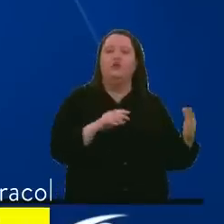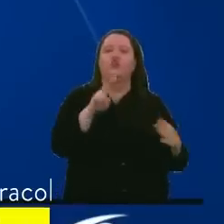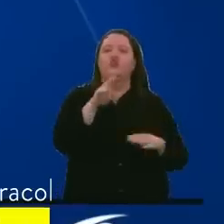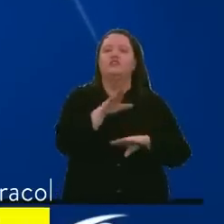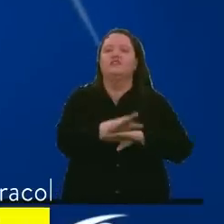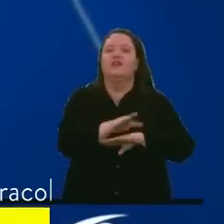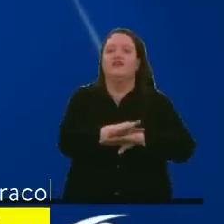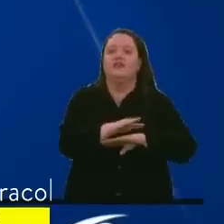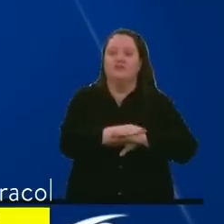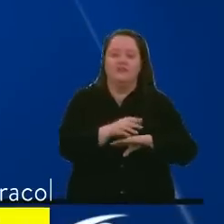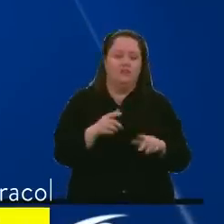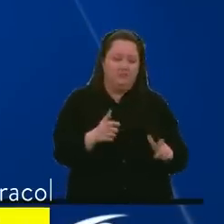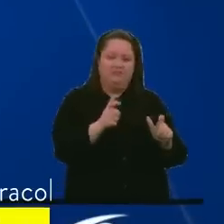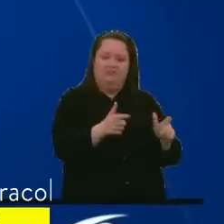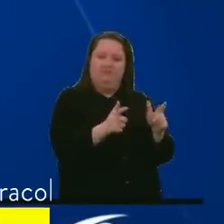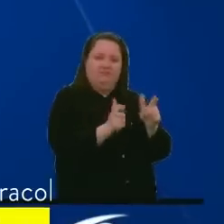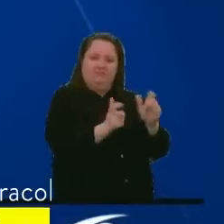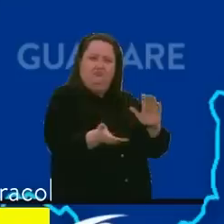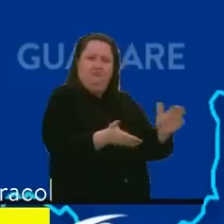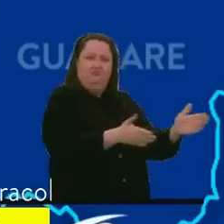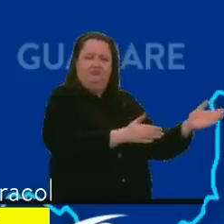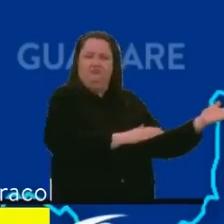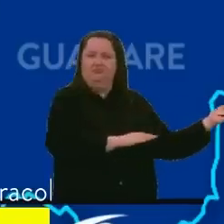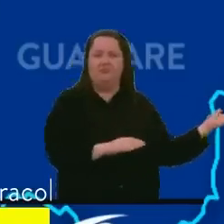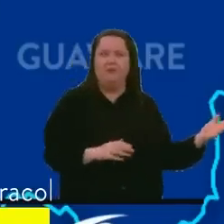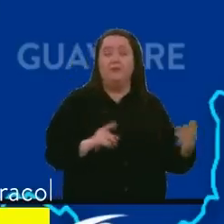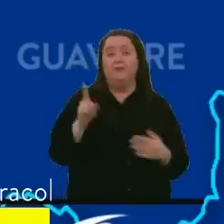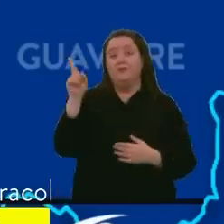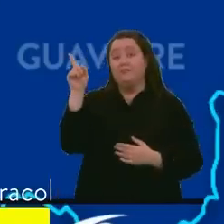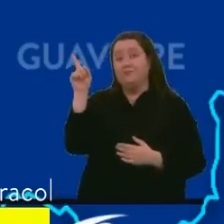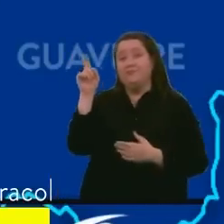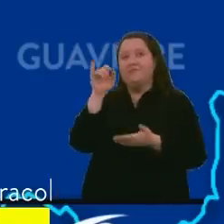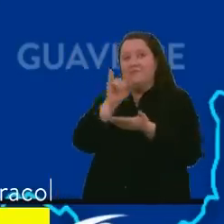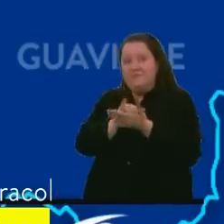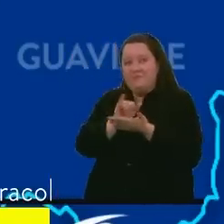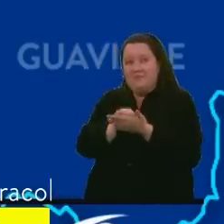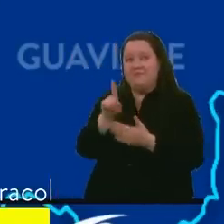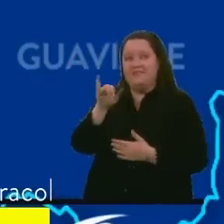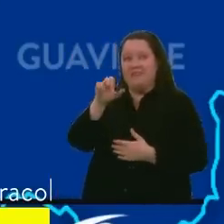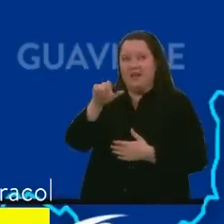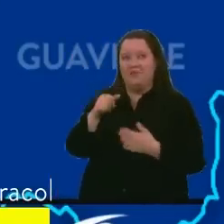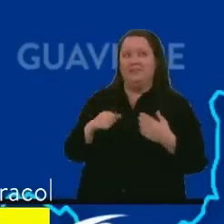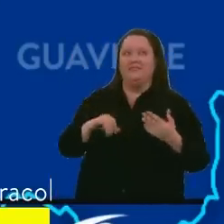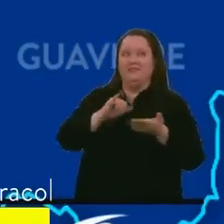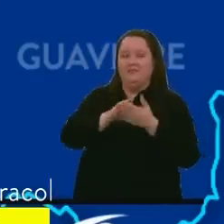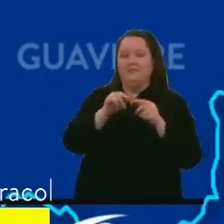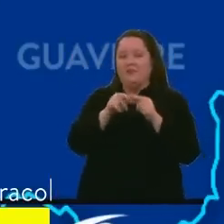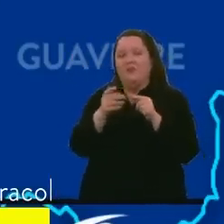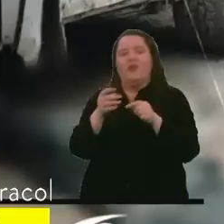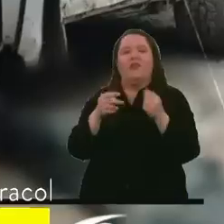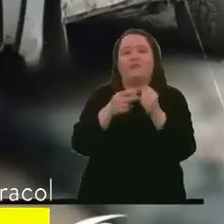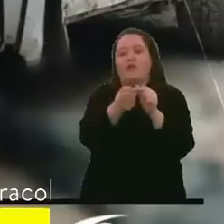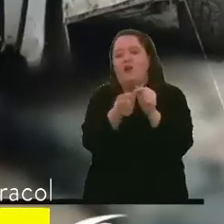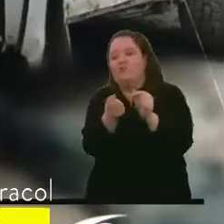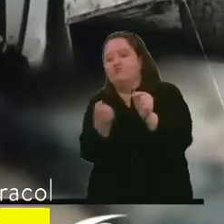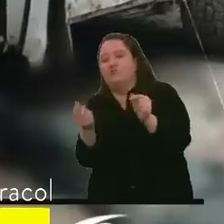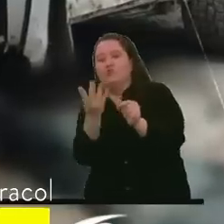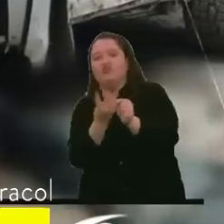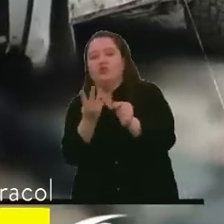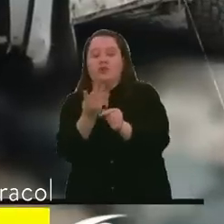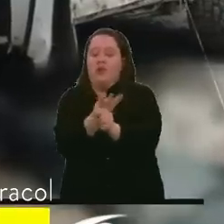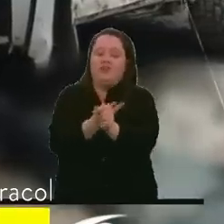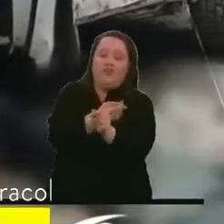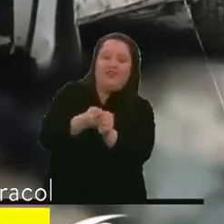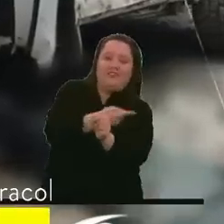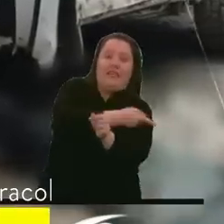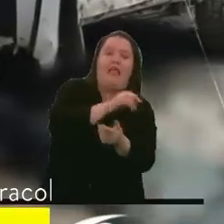tarde. Virgen Santísima. Fue en el corregimiento de San Luis, a 4 horas de Neiva, que 7 integrantes de la Policía Nacional fueron